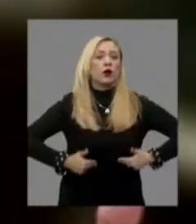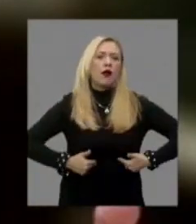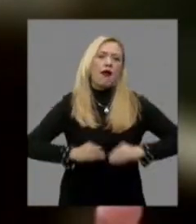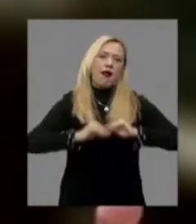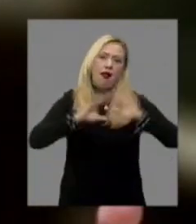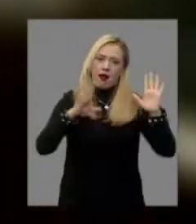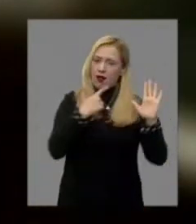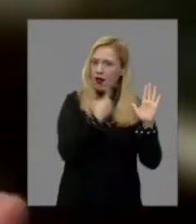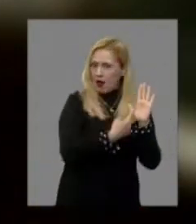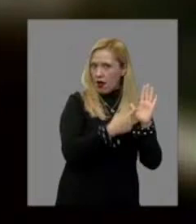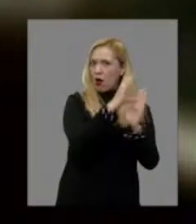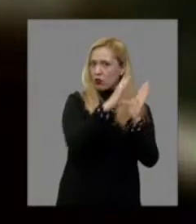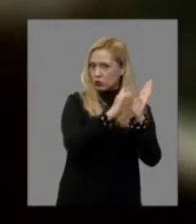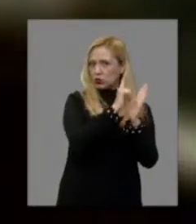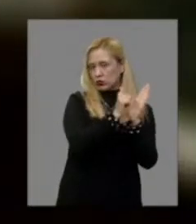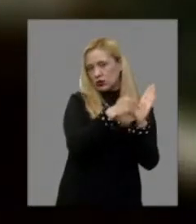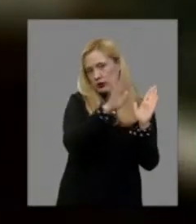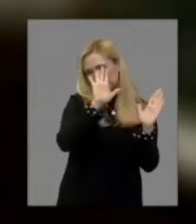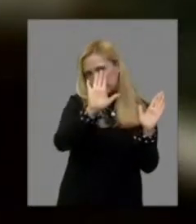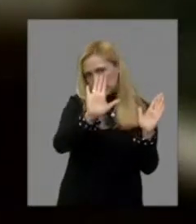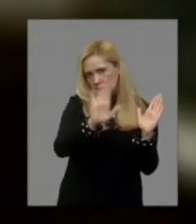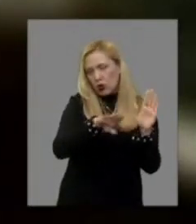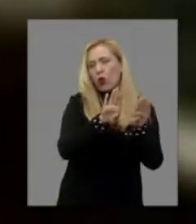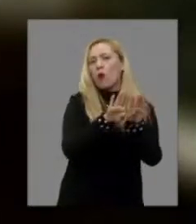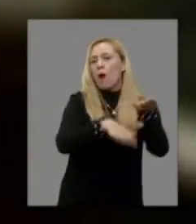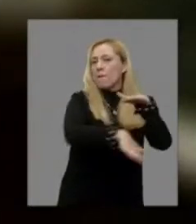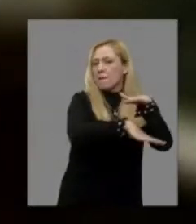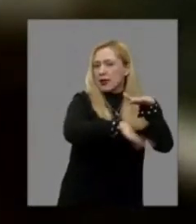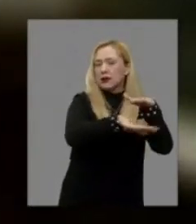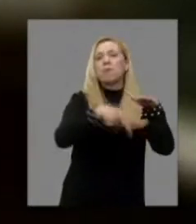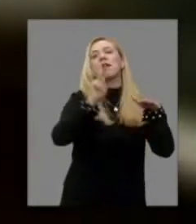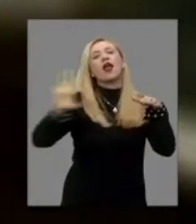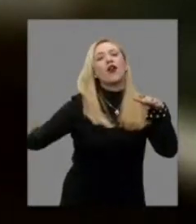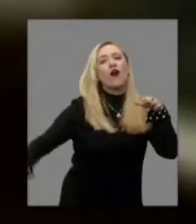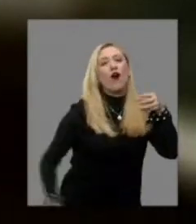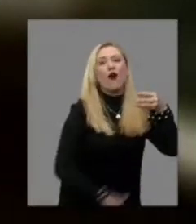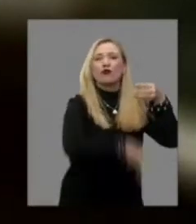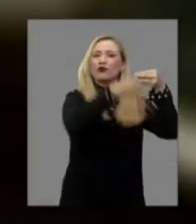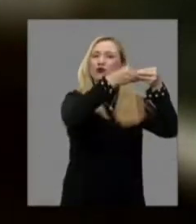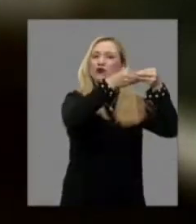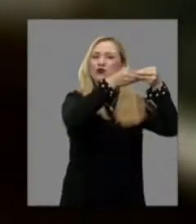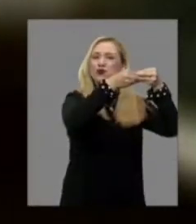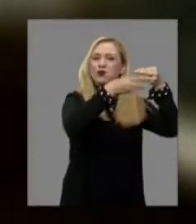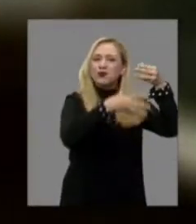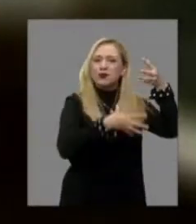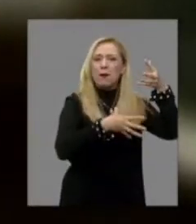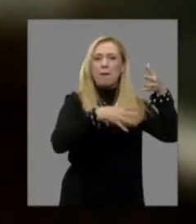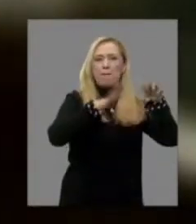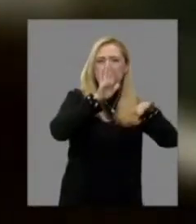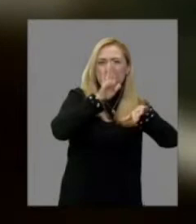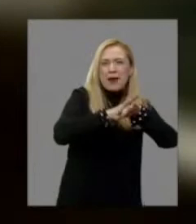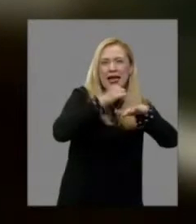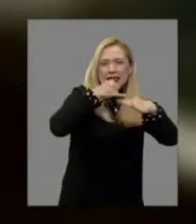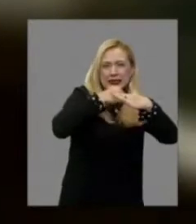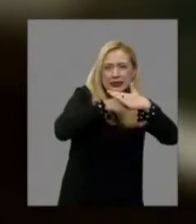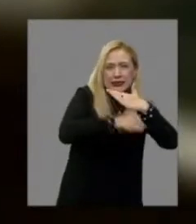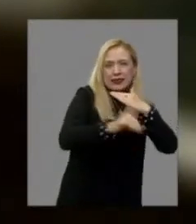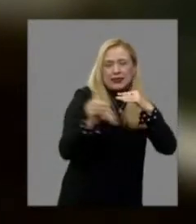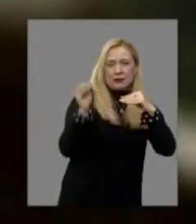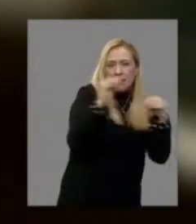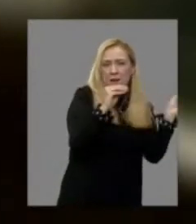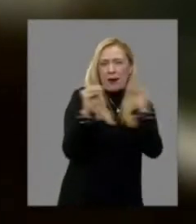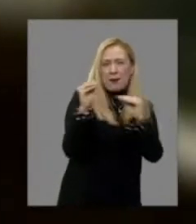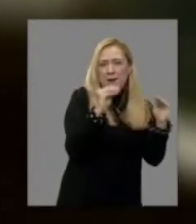nuestra Constitución, pero además adicionados, complementados o perfeccionados con los que se